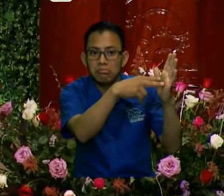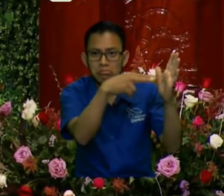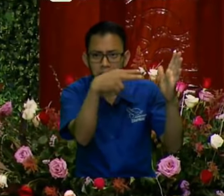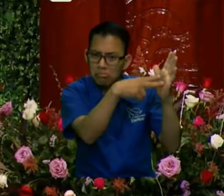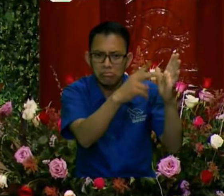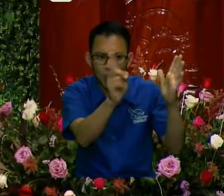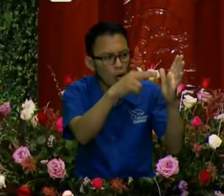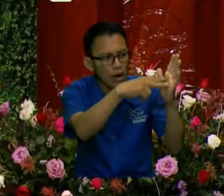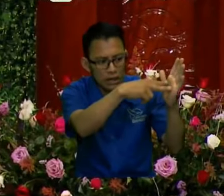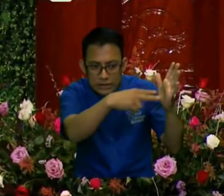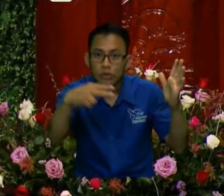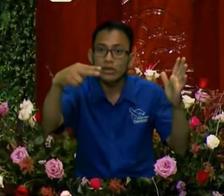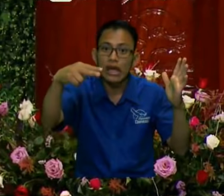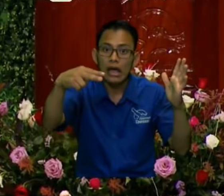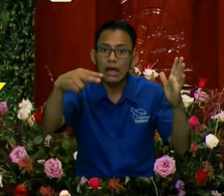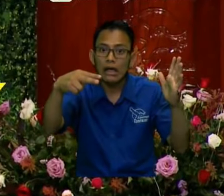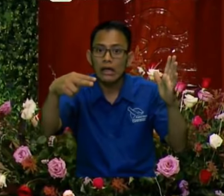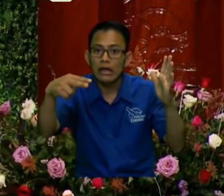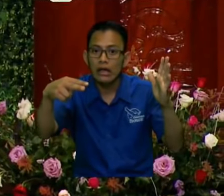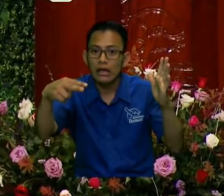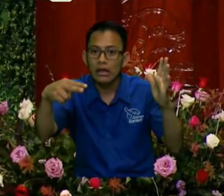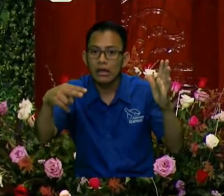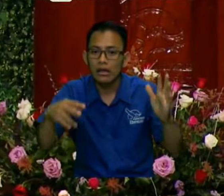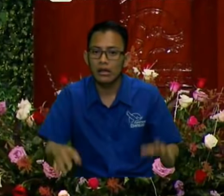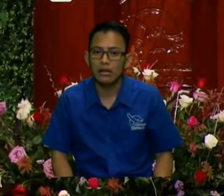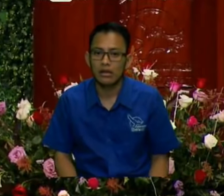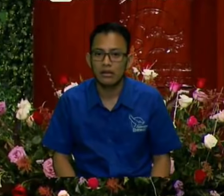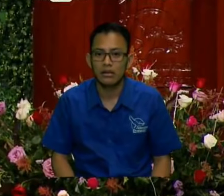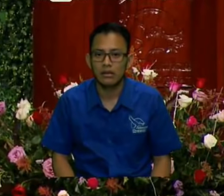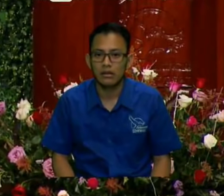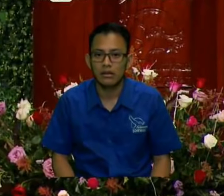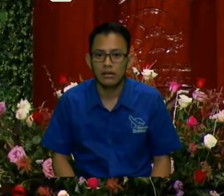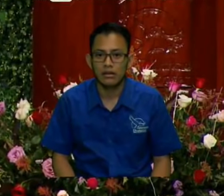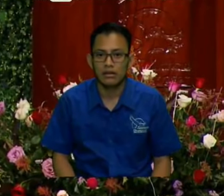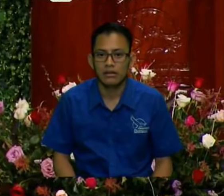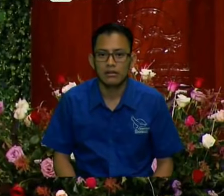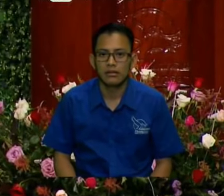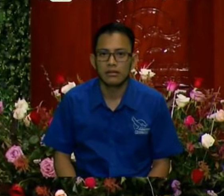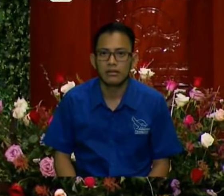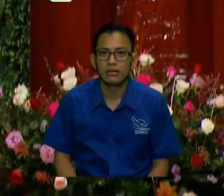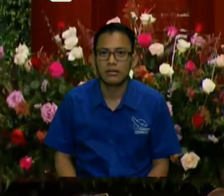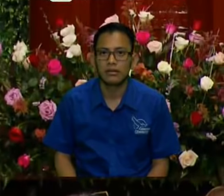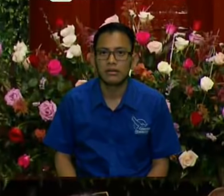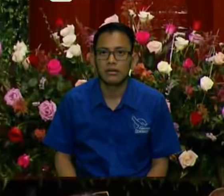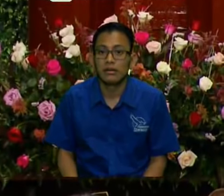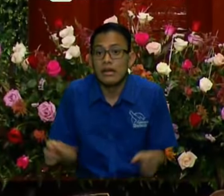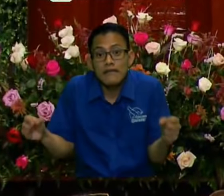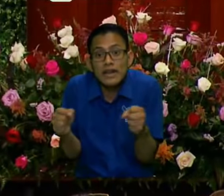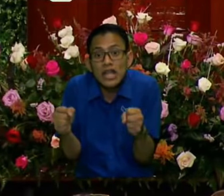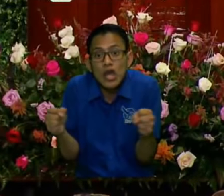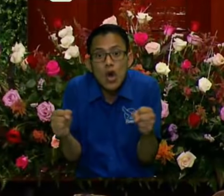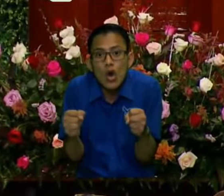No estaba frío. No estaba muerto, andaba de parranda. No estaba frío.